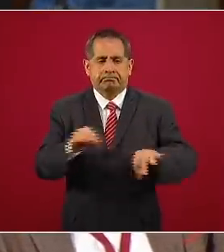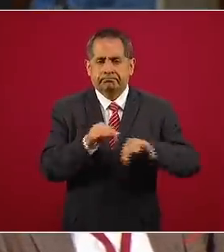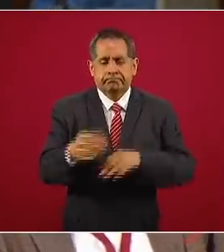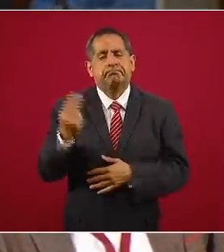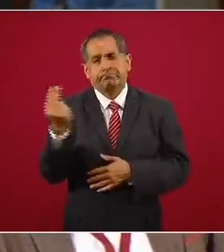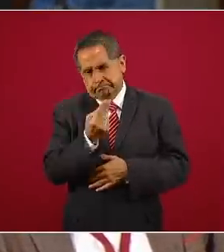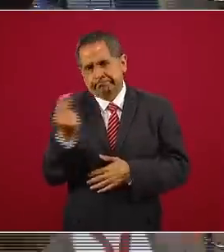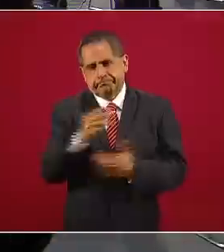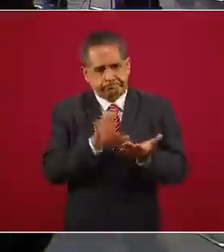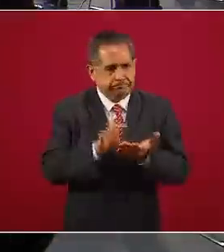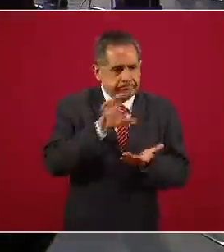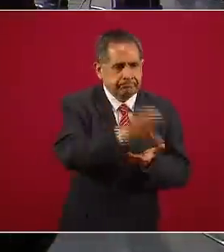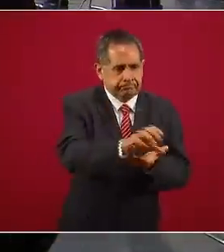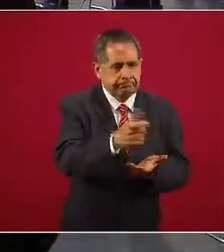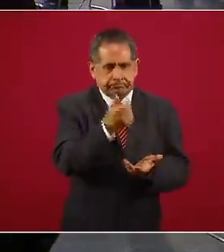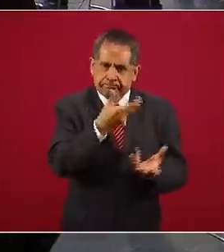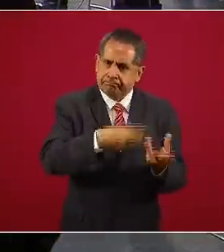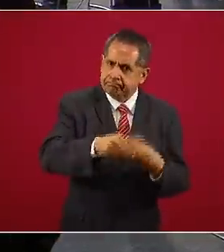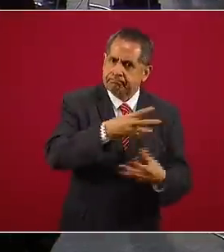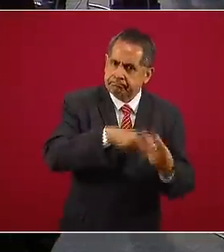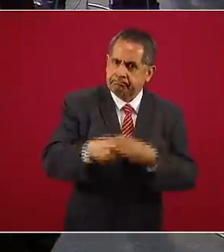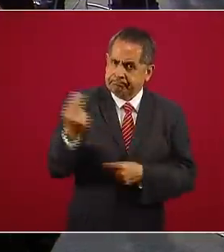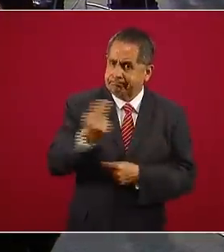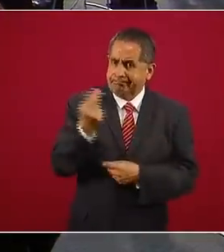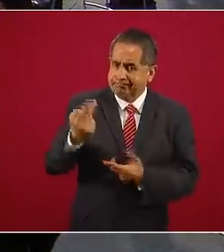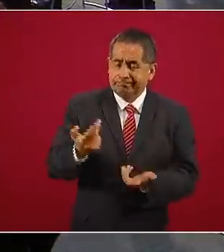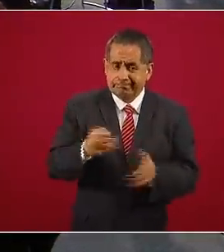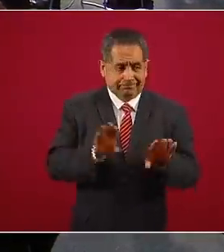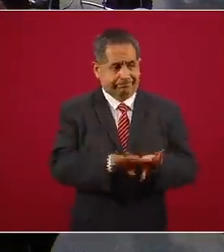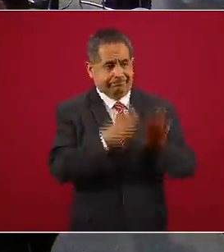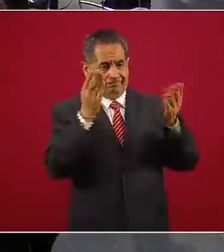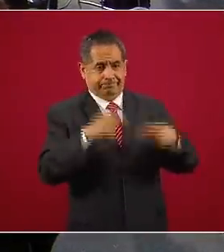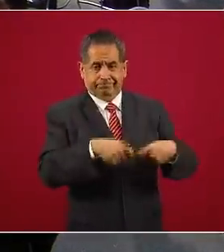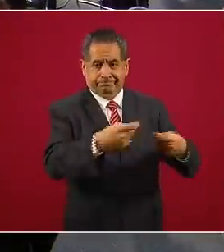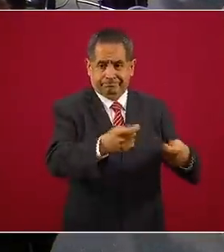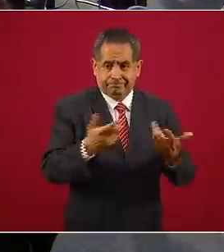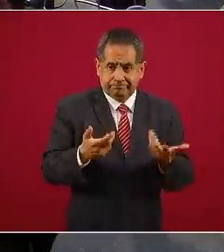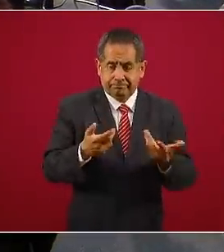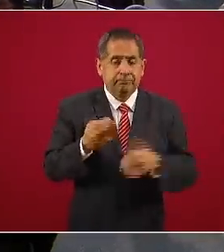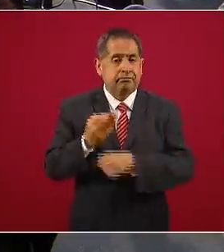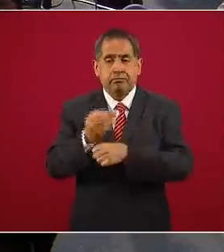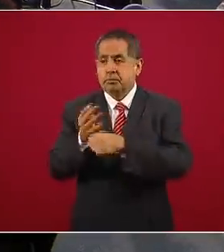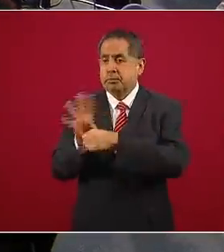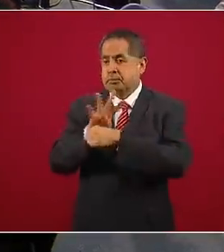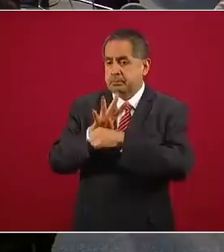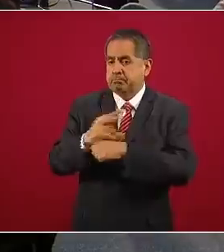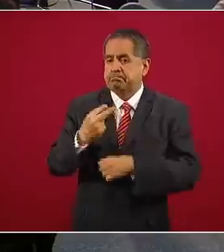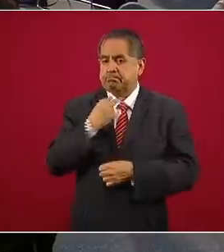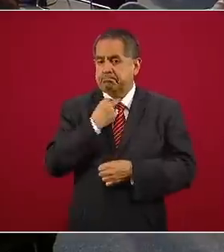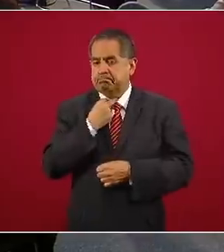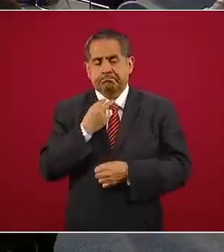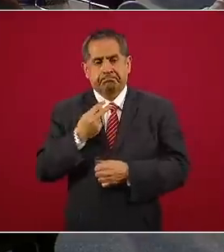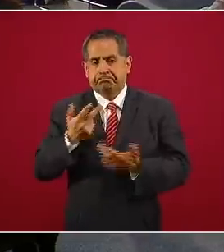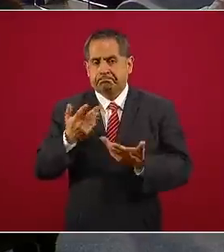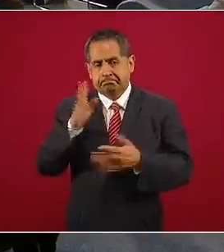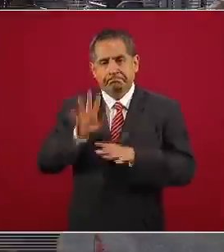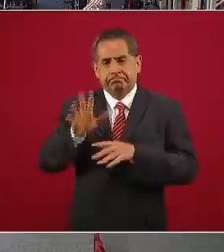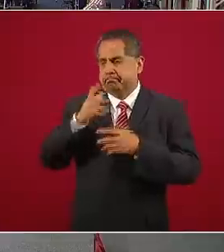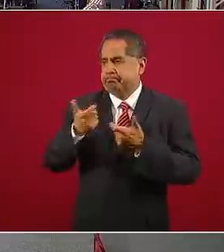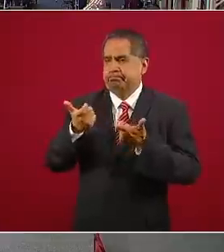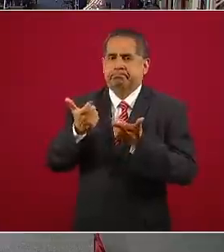necesitamos y más aún después de que la pandemia del cobi 19 nos está dejando en cueros